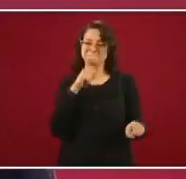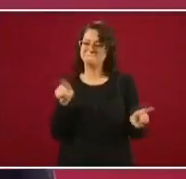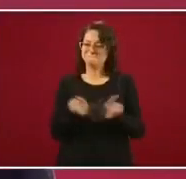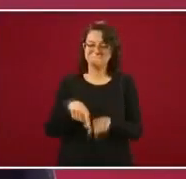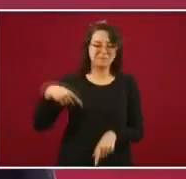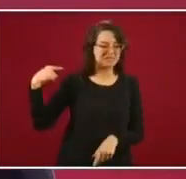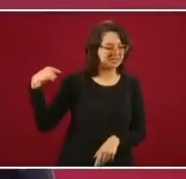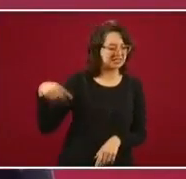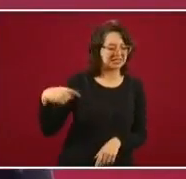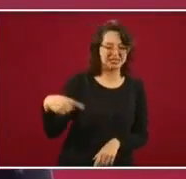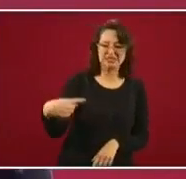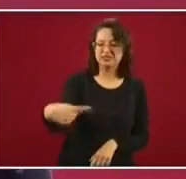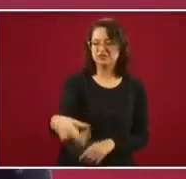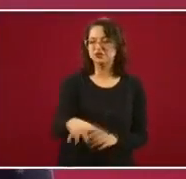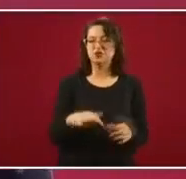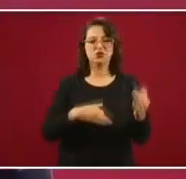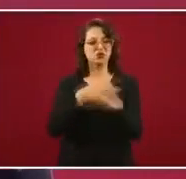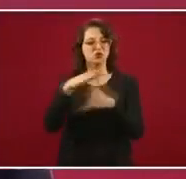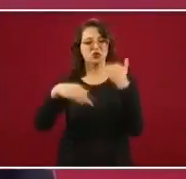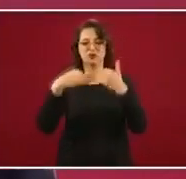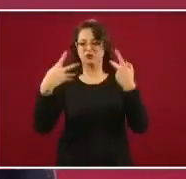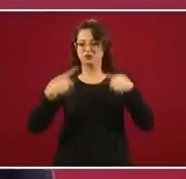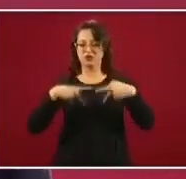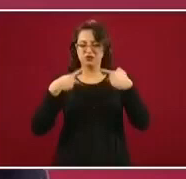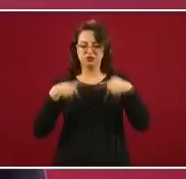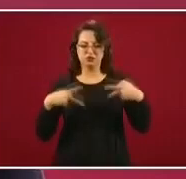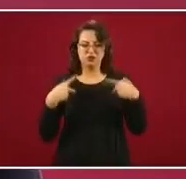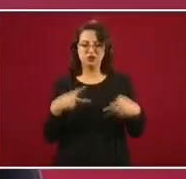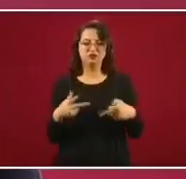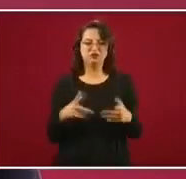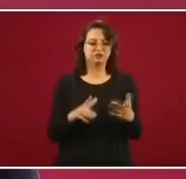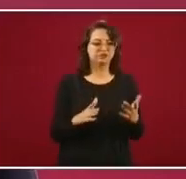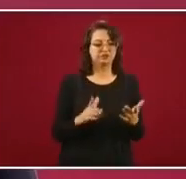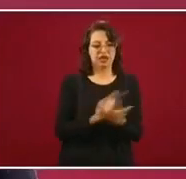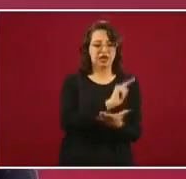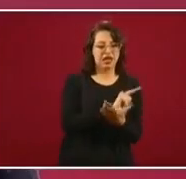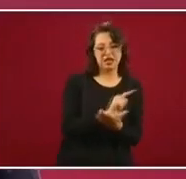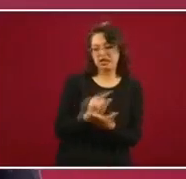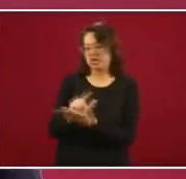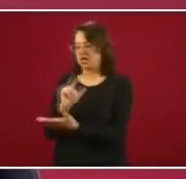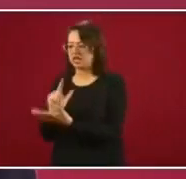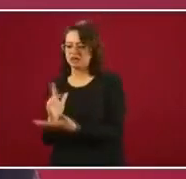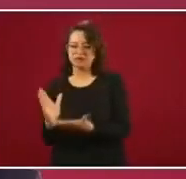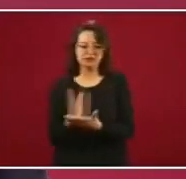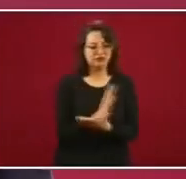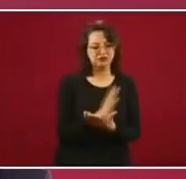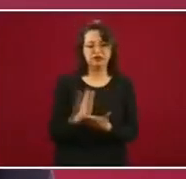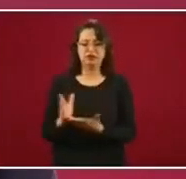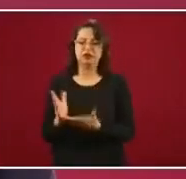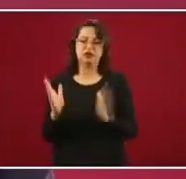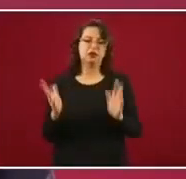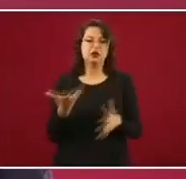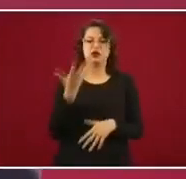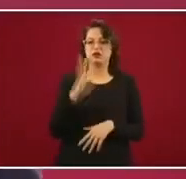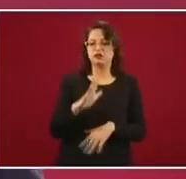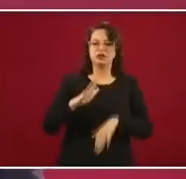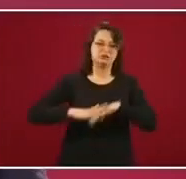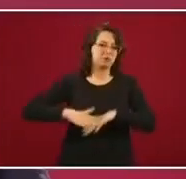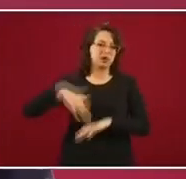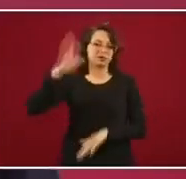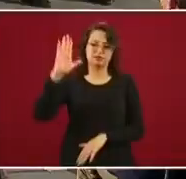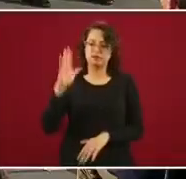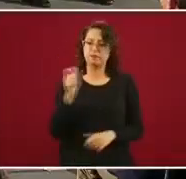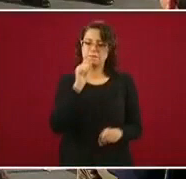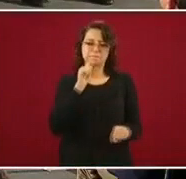trabajadores que están en este esquema de transición a la hora de cotizar arriba de 10 salarios mínimos, es decir, se les va a